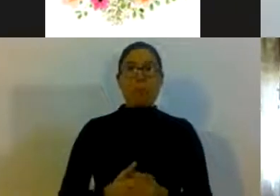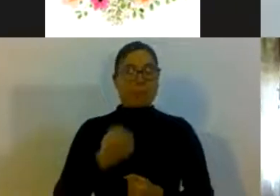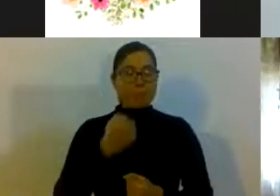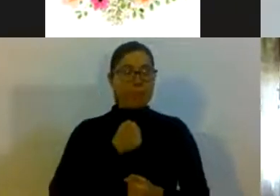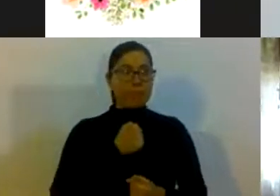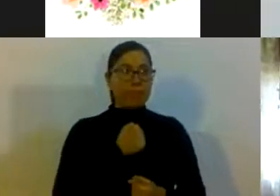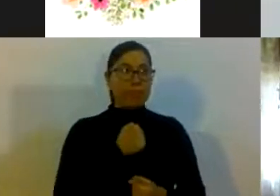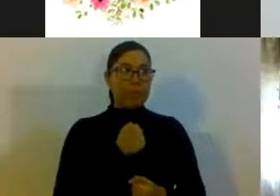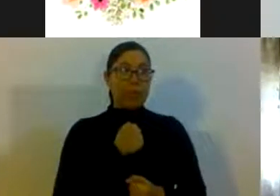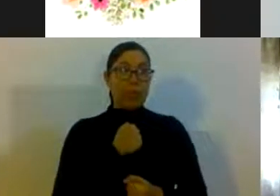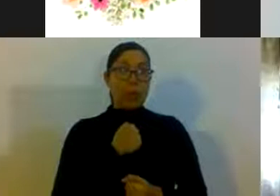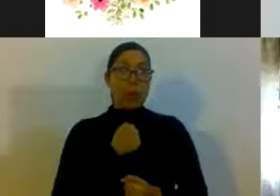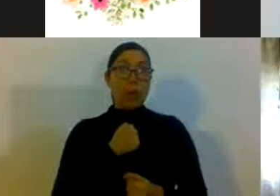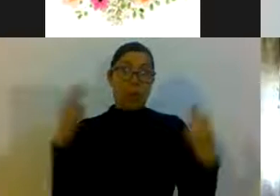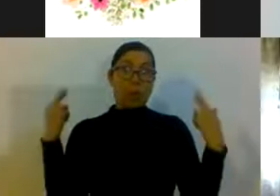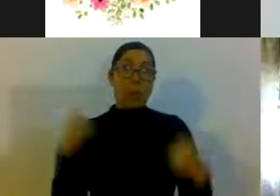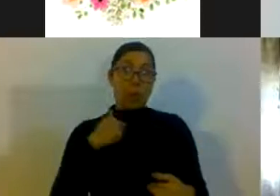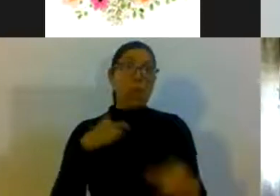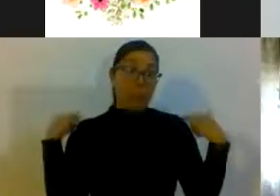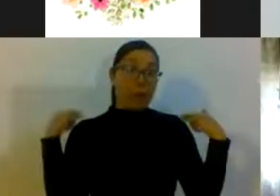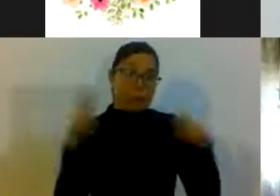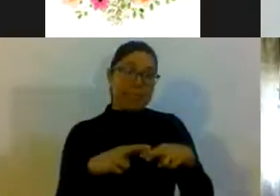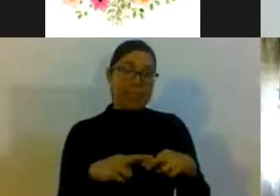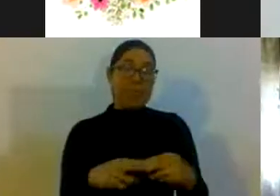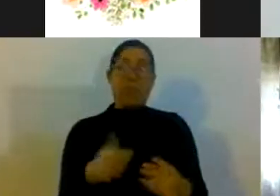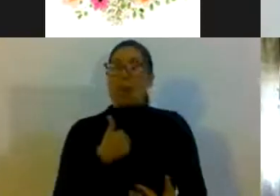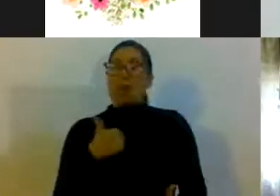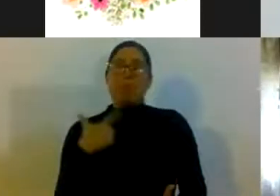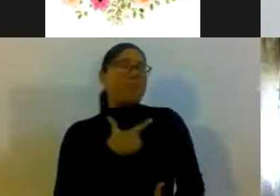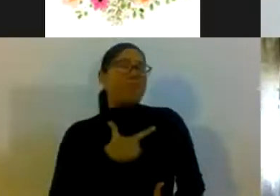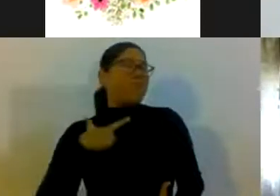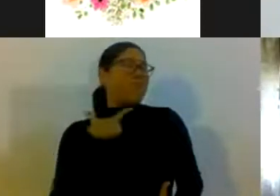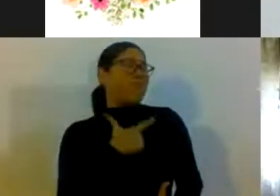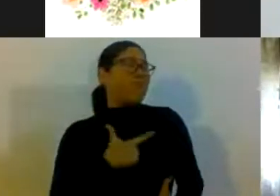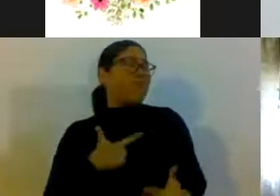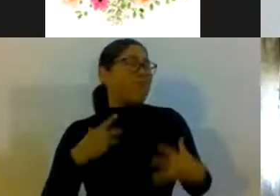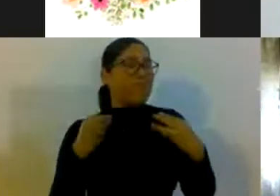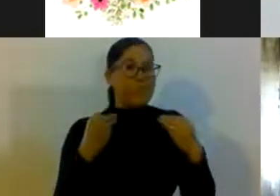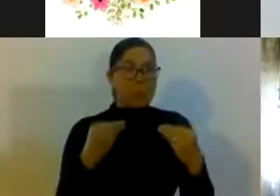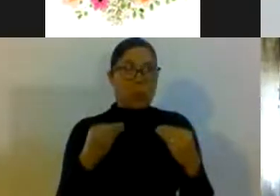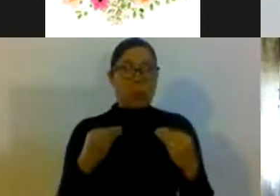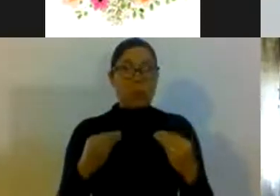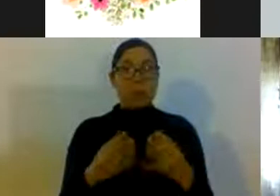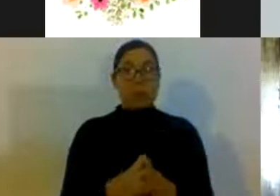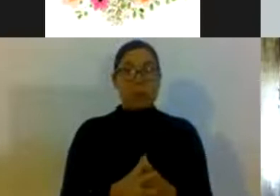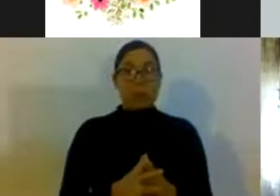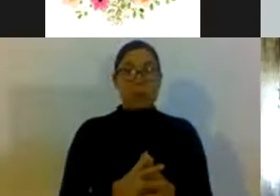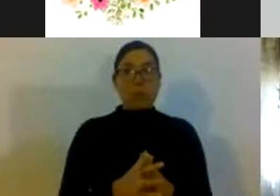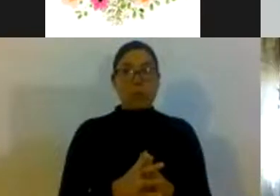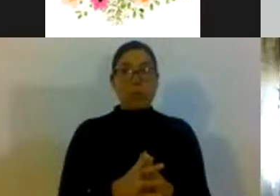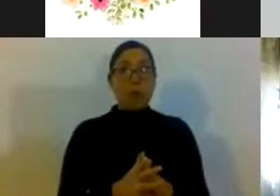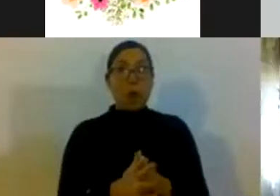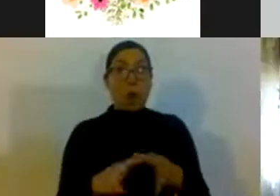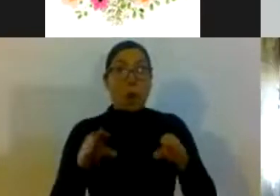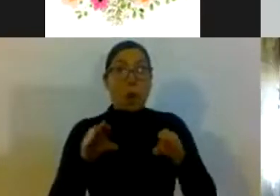Yo como profesora me gustó mucho esa manera de contar algo, de darles una información